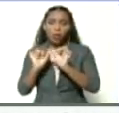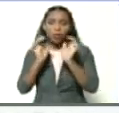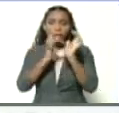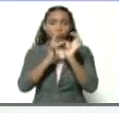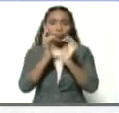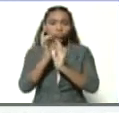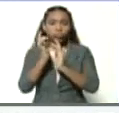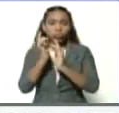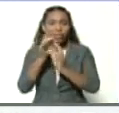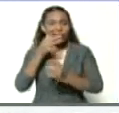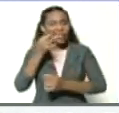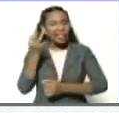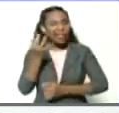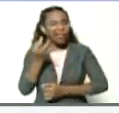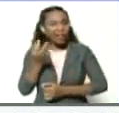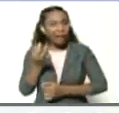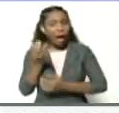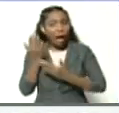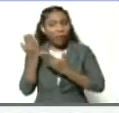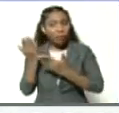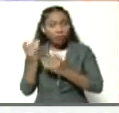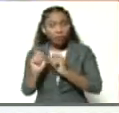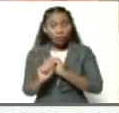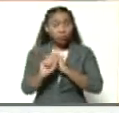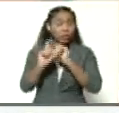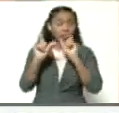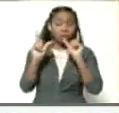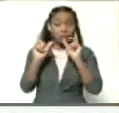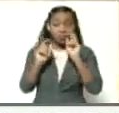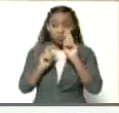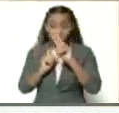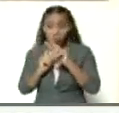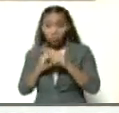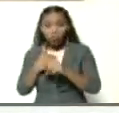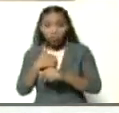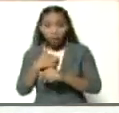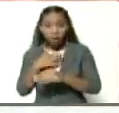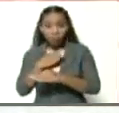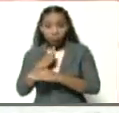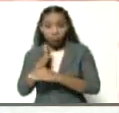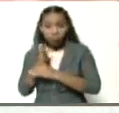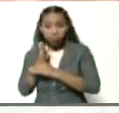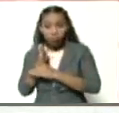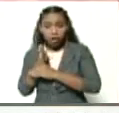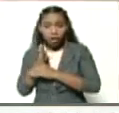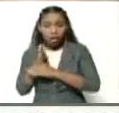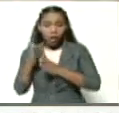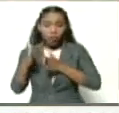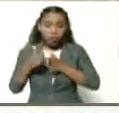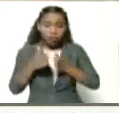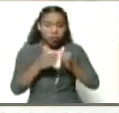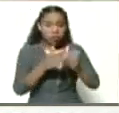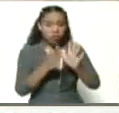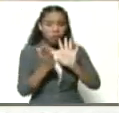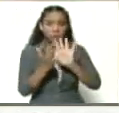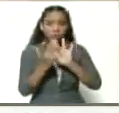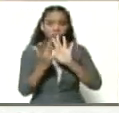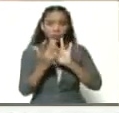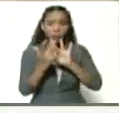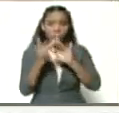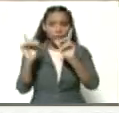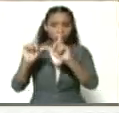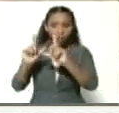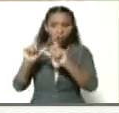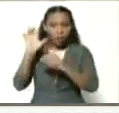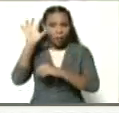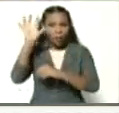San Pablo, realmente fue impresionante. Yo estuve siguiéndolo porque se transmitió en vivo y directo por las televisoras